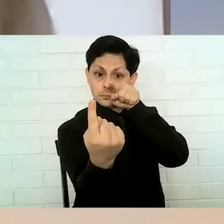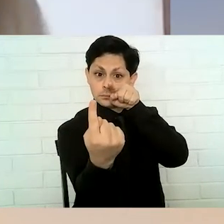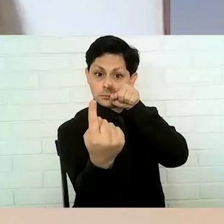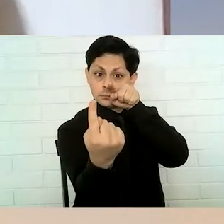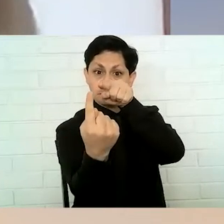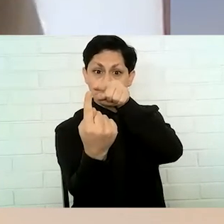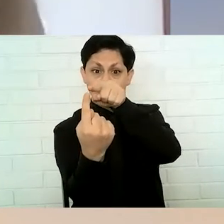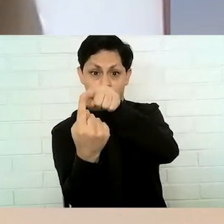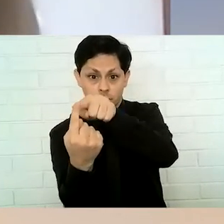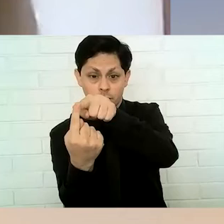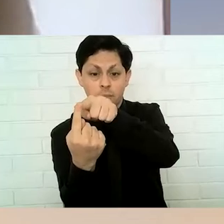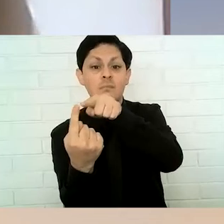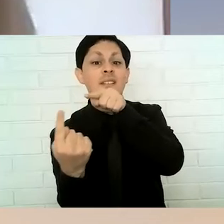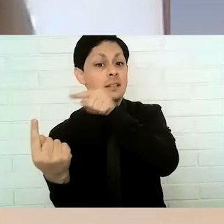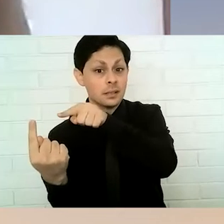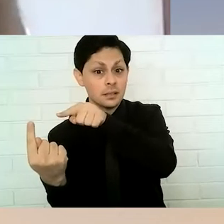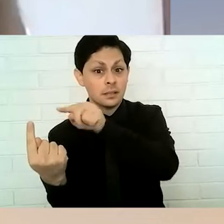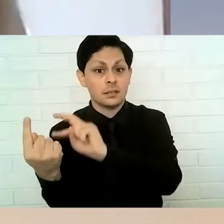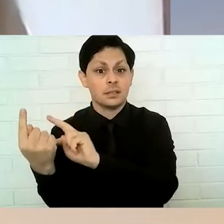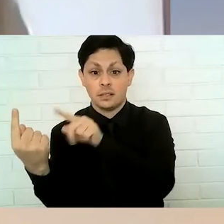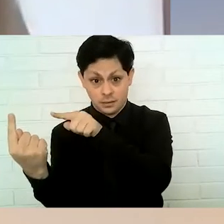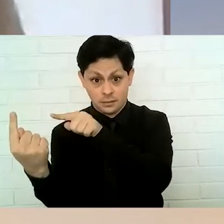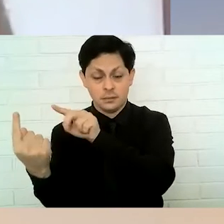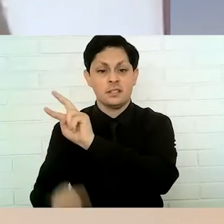ocurra o que queremos que se transforme.